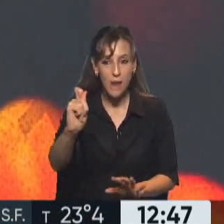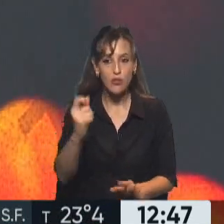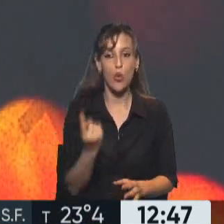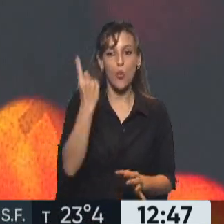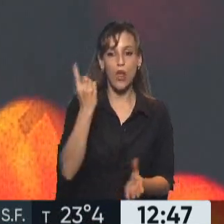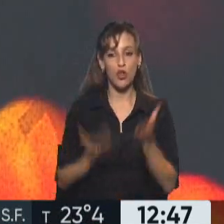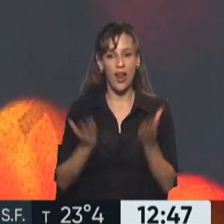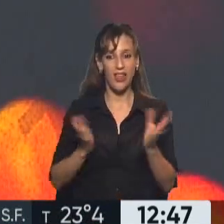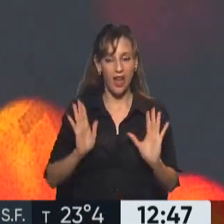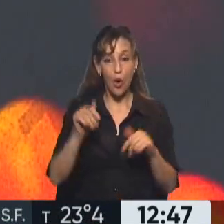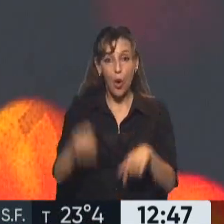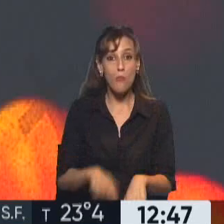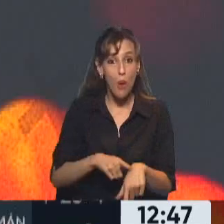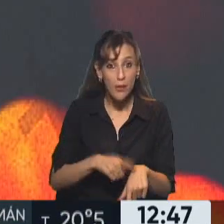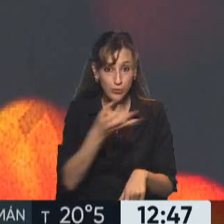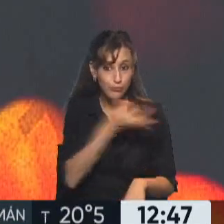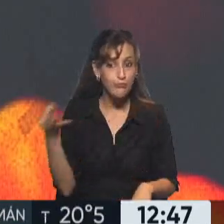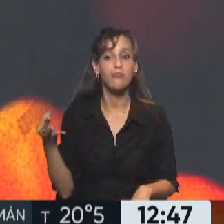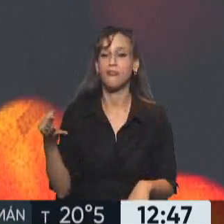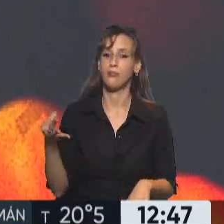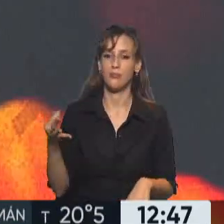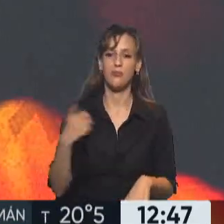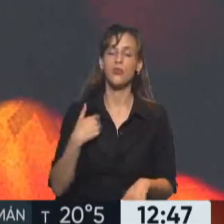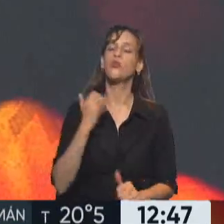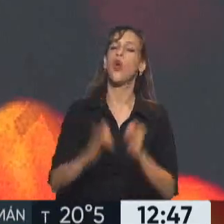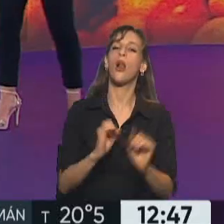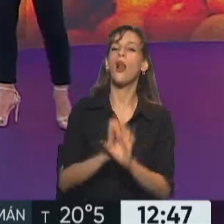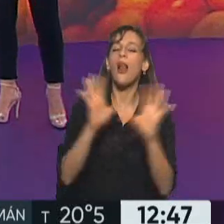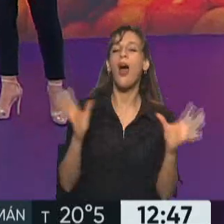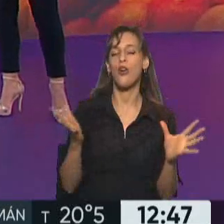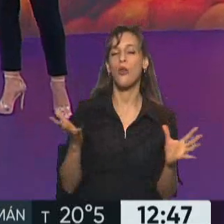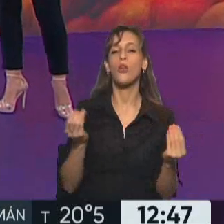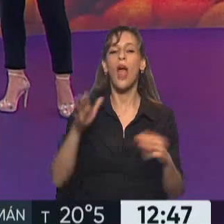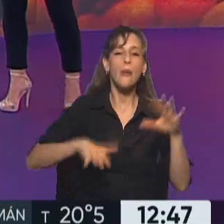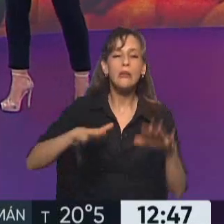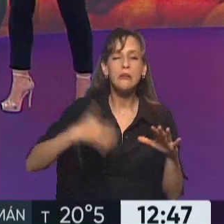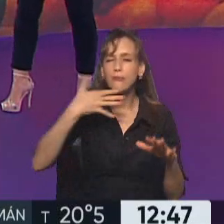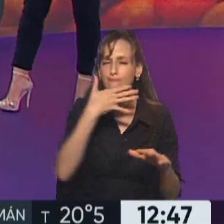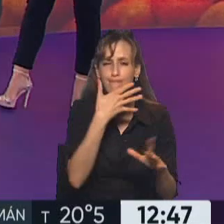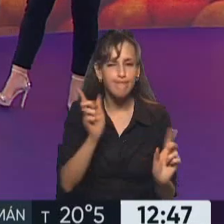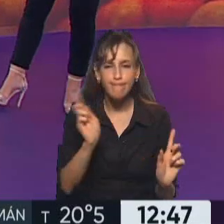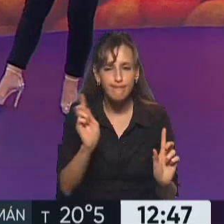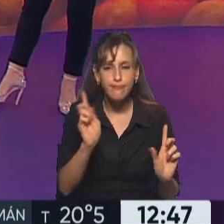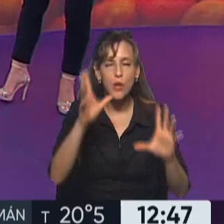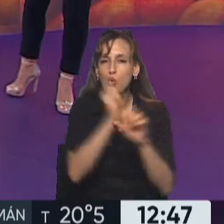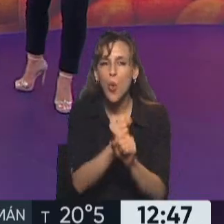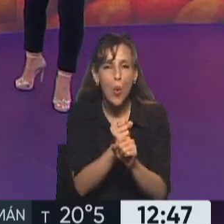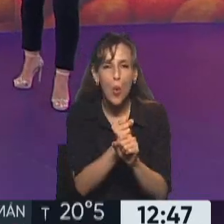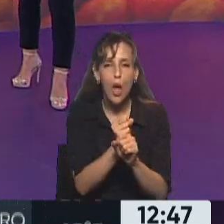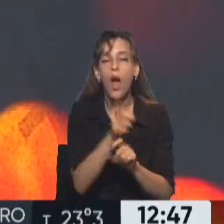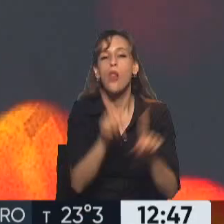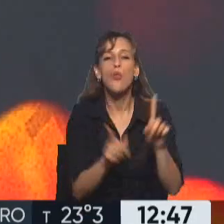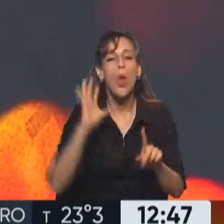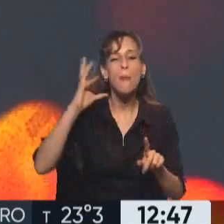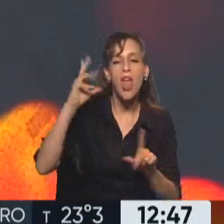está pasando en tiempo real. Lo digo porque a veces esto no termina de quedar claro. Los medios, en realidad, los grandes medios hegemónicos se